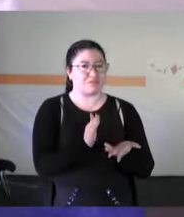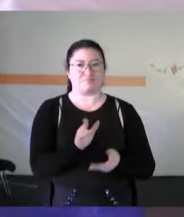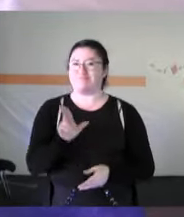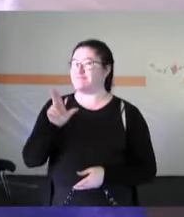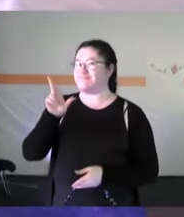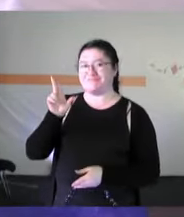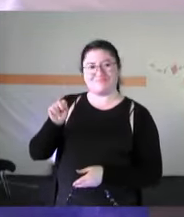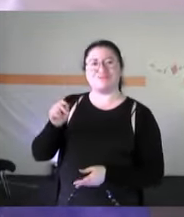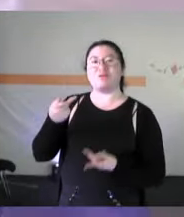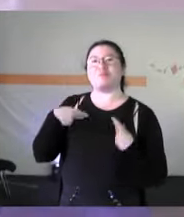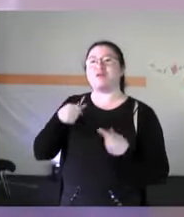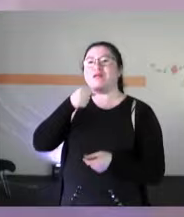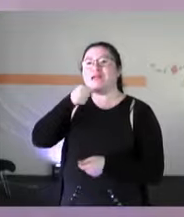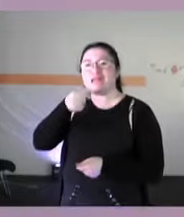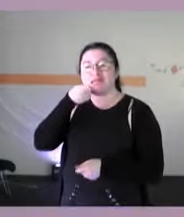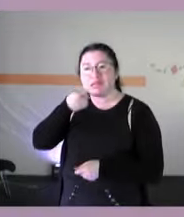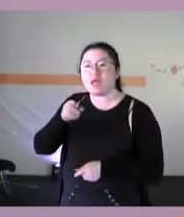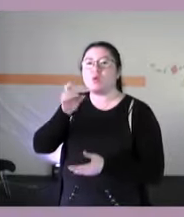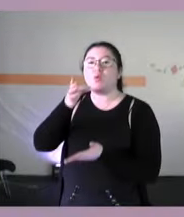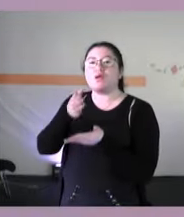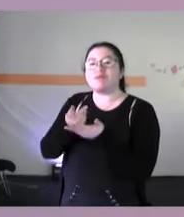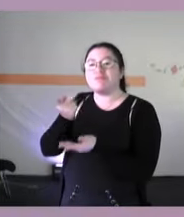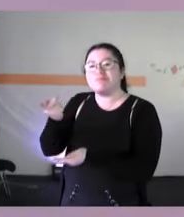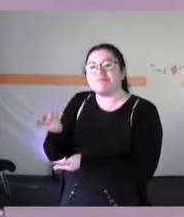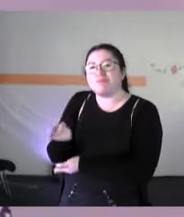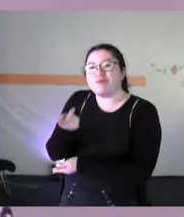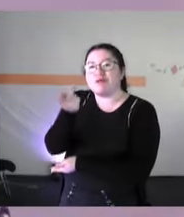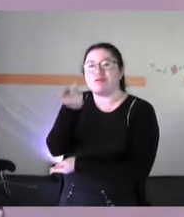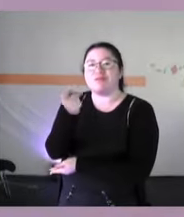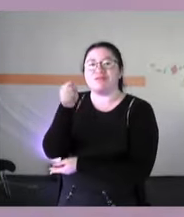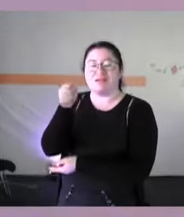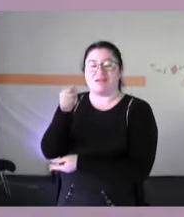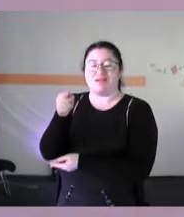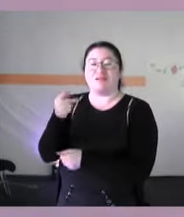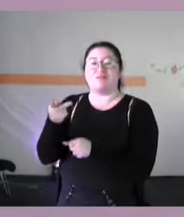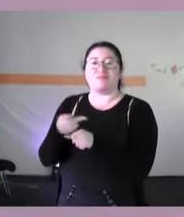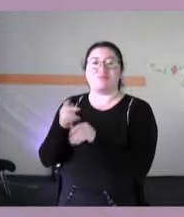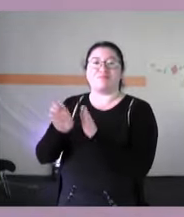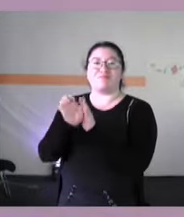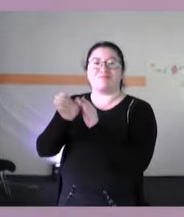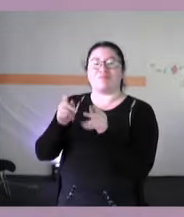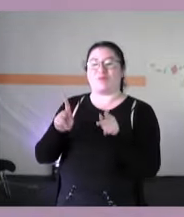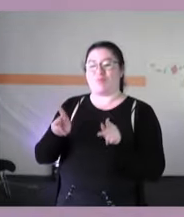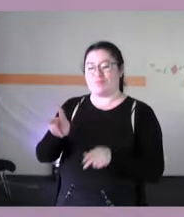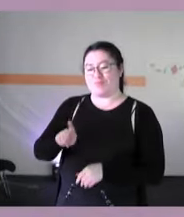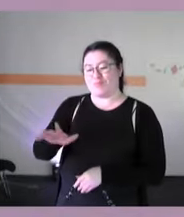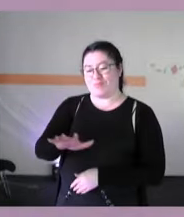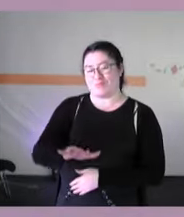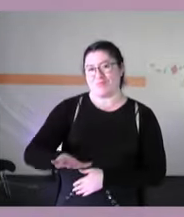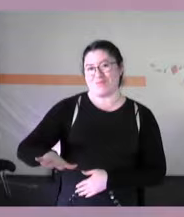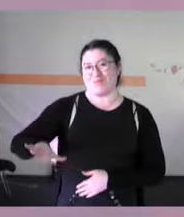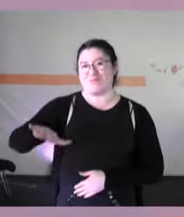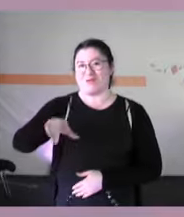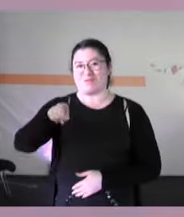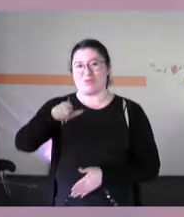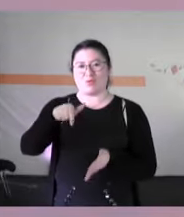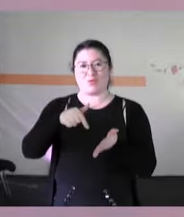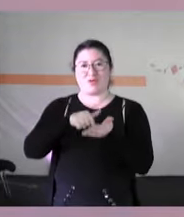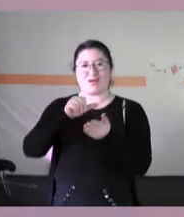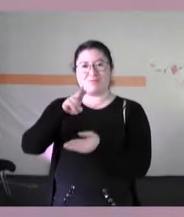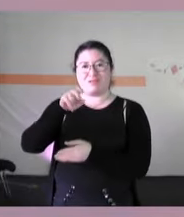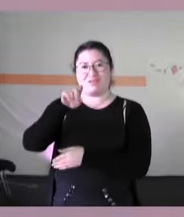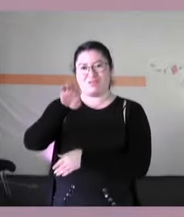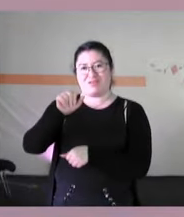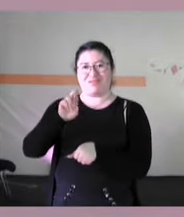Entonces te decía, llama a Repsol a preguntarle sobre el derrame de un pueblo en la Amazonía